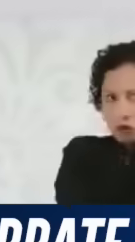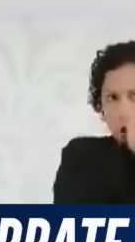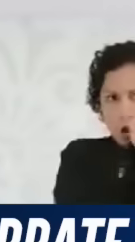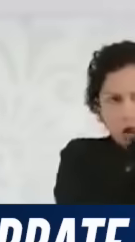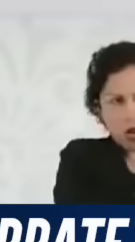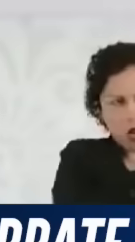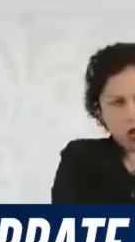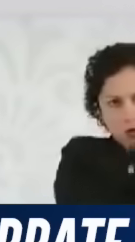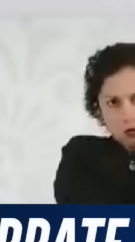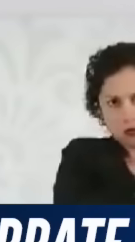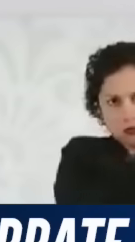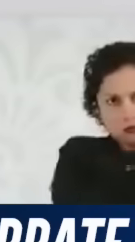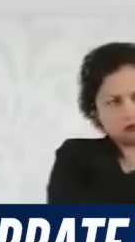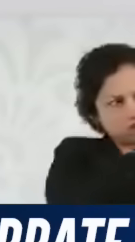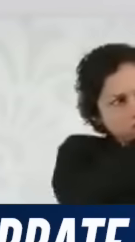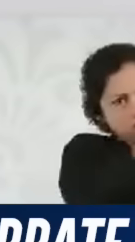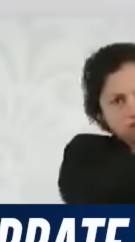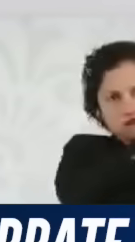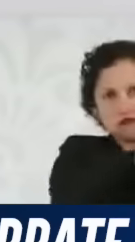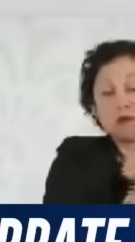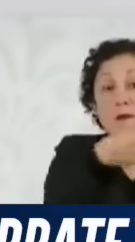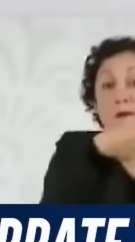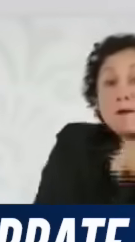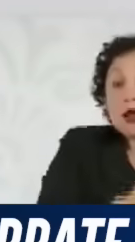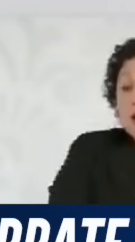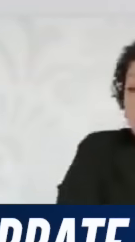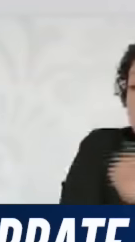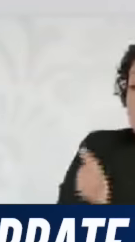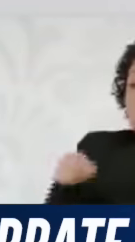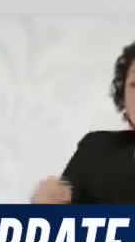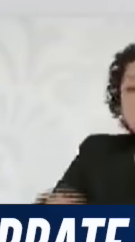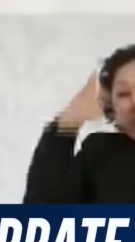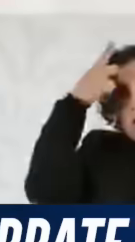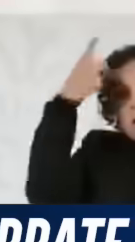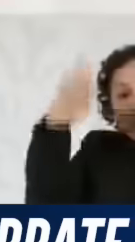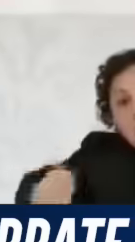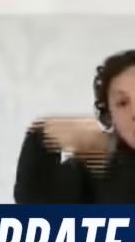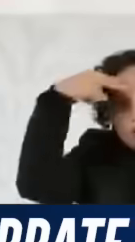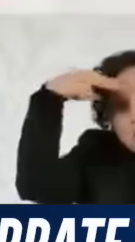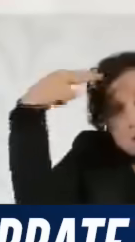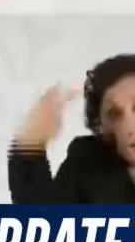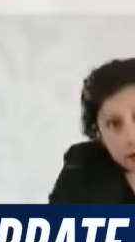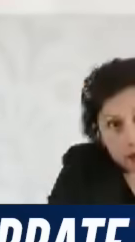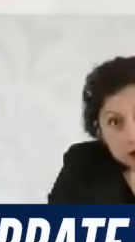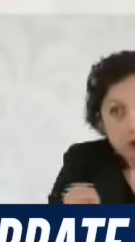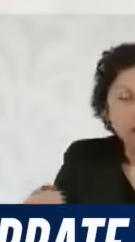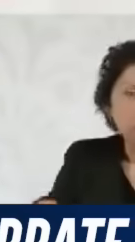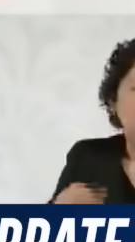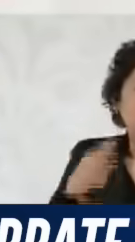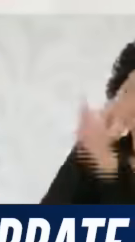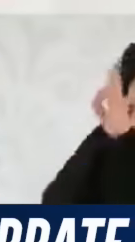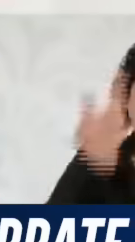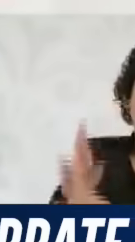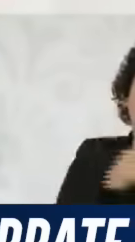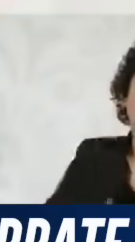es público es público. Lo que cambió es que ya no privatizamos lo público,